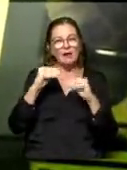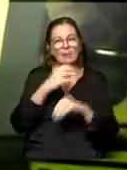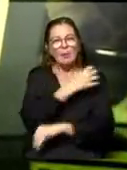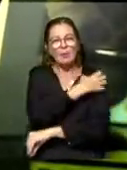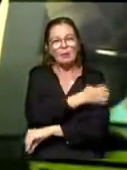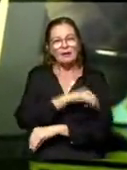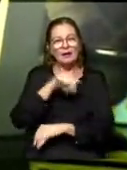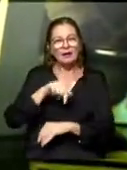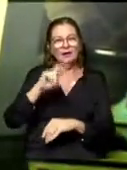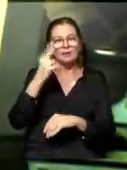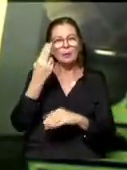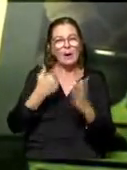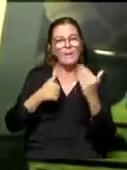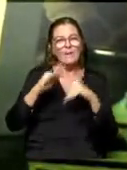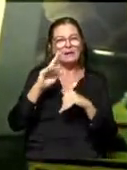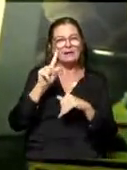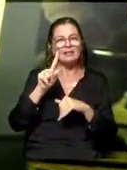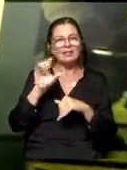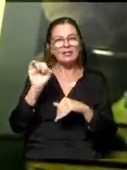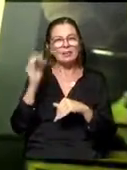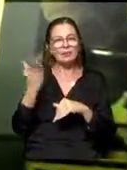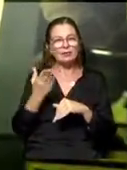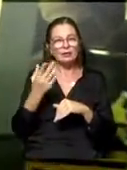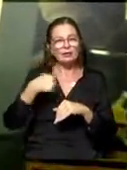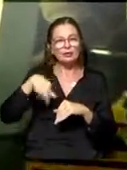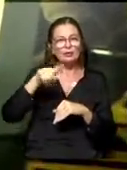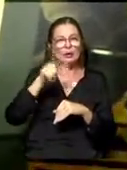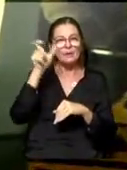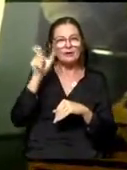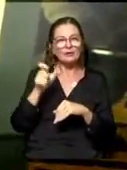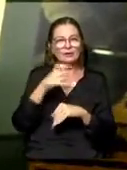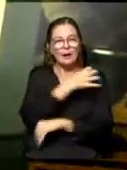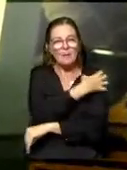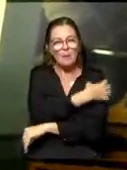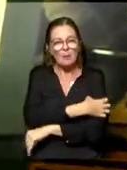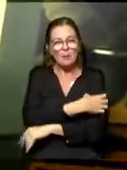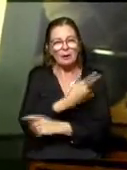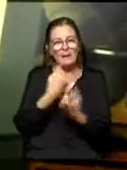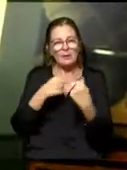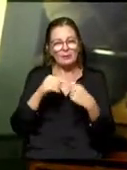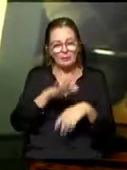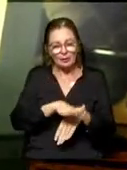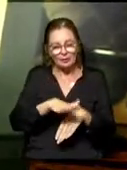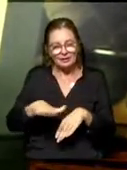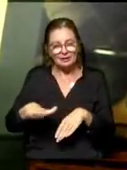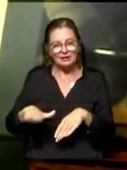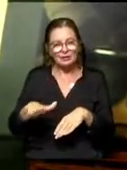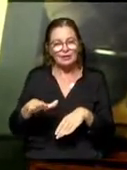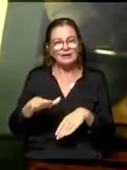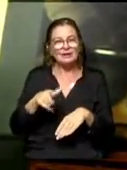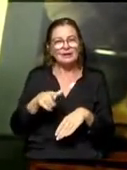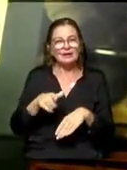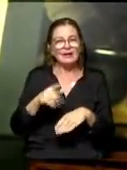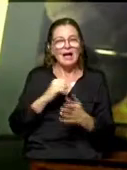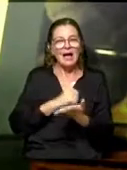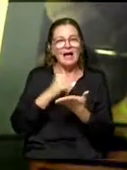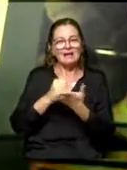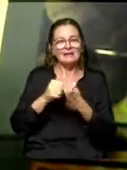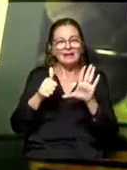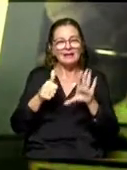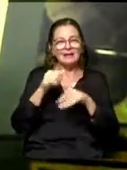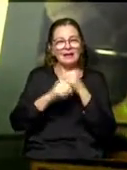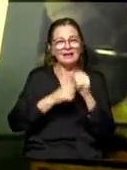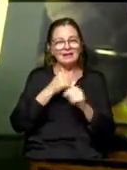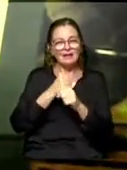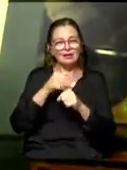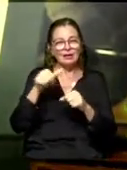en Uruguay más del 10% de la población es pobre. Pero si vamos a la infancia, en niños y niñas de hasta 6 años,